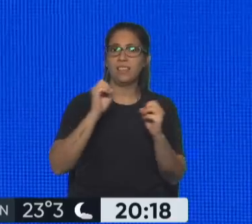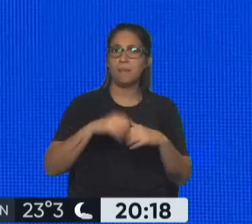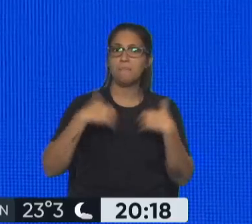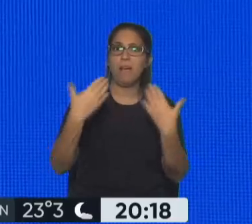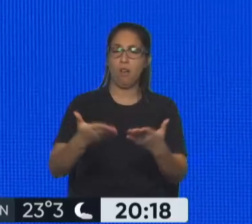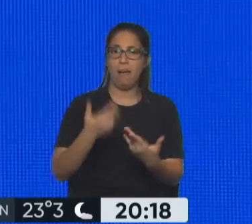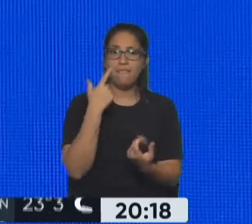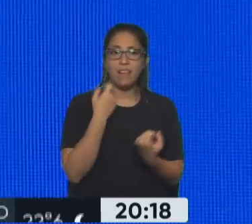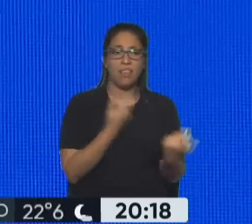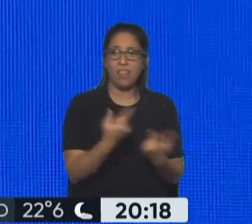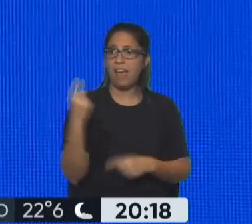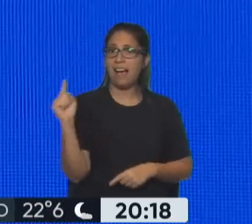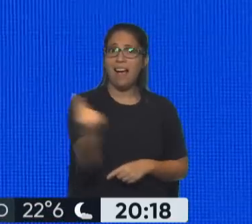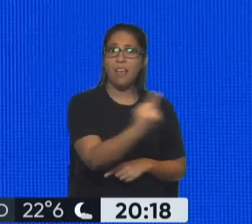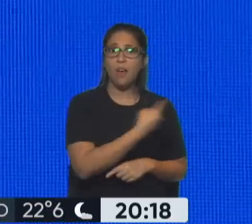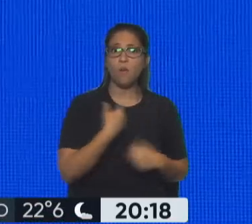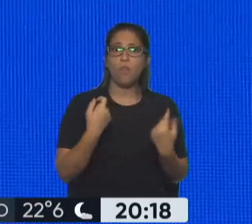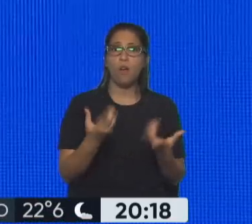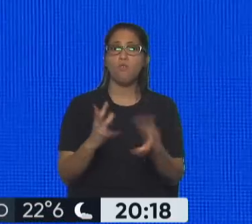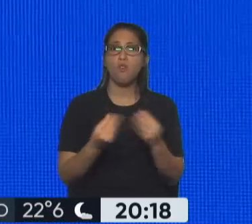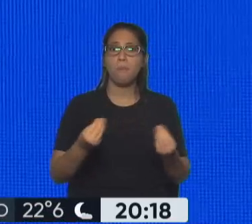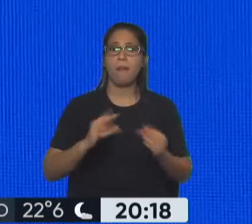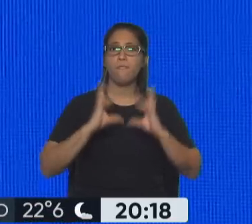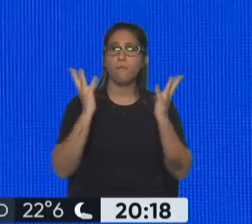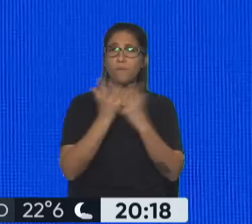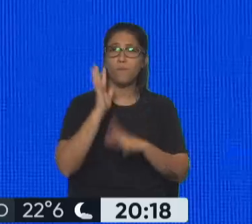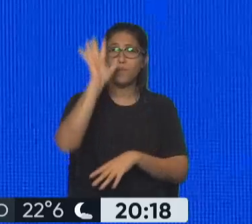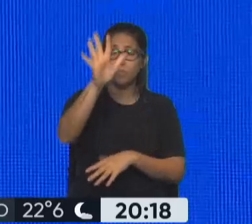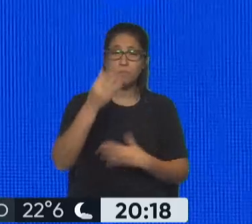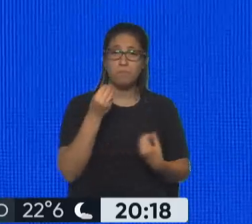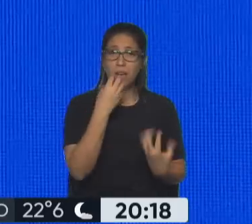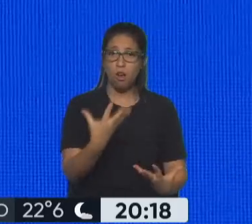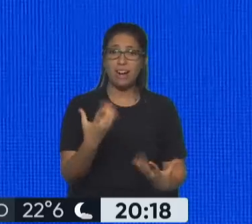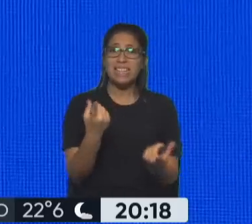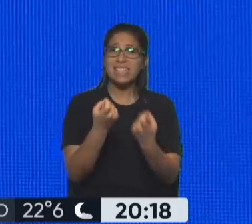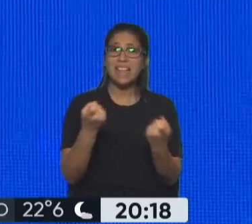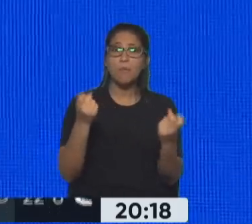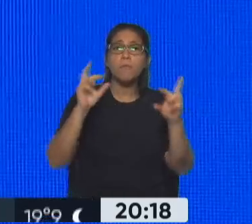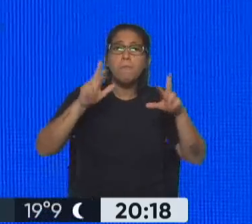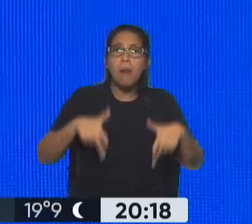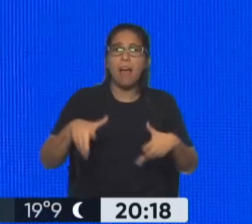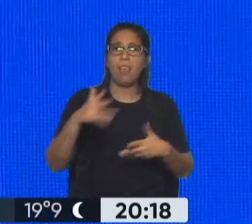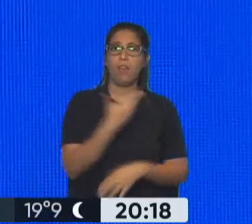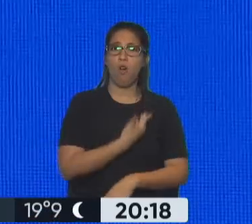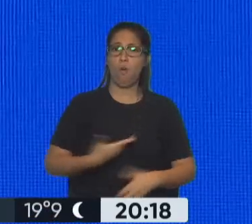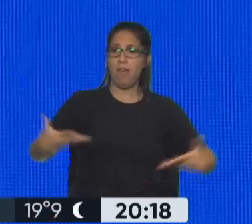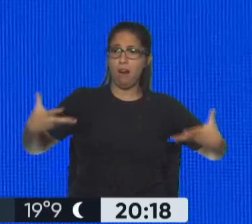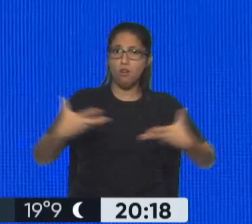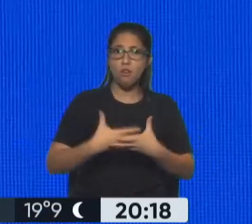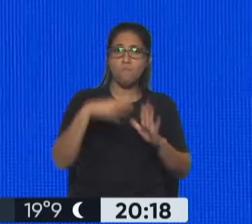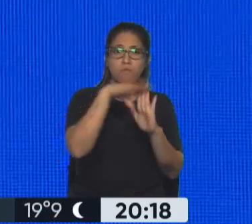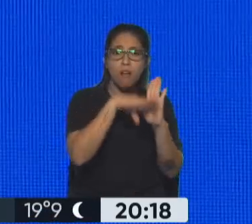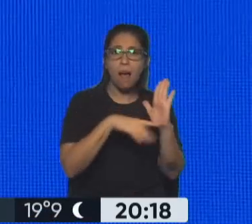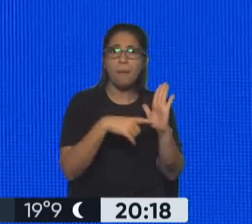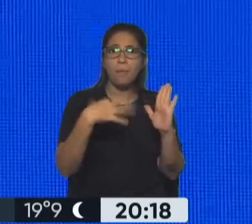podemos contribuir cada uno de nosotros a un futuro mejor. Créanme que necesitamos un programa de gobierno, tenemos que ver